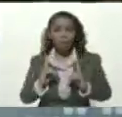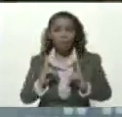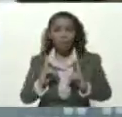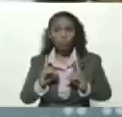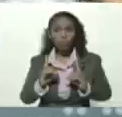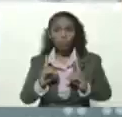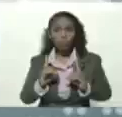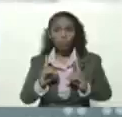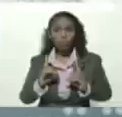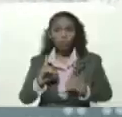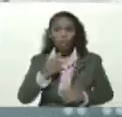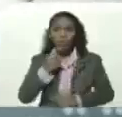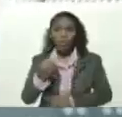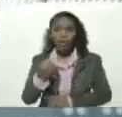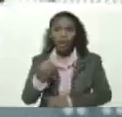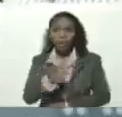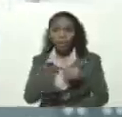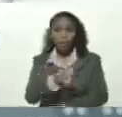y dicte